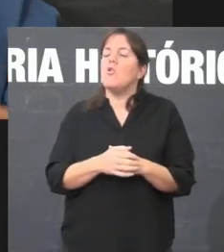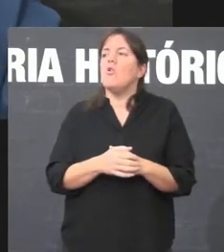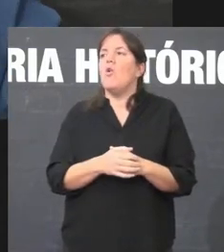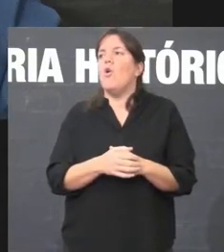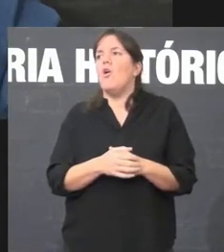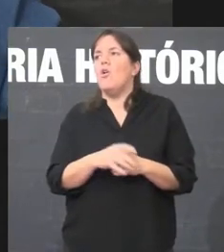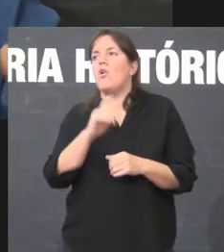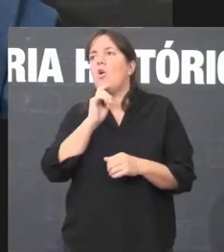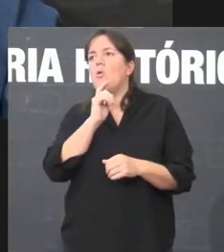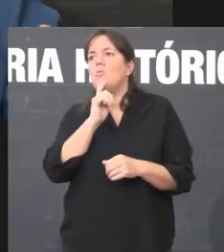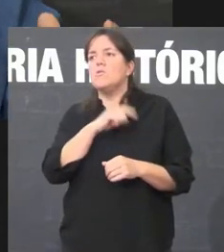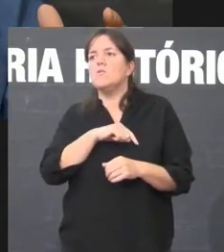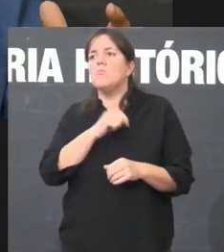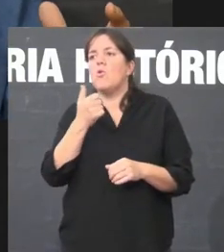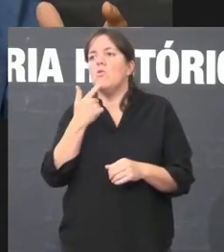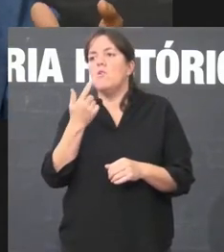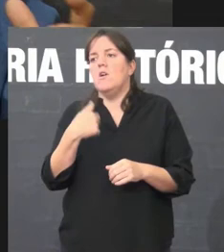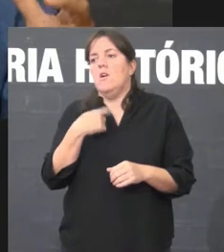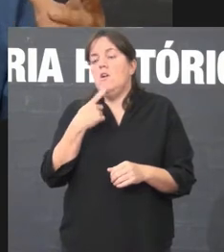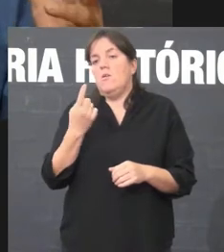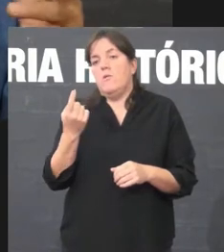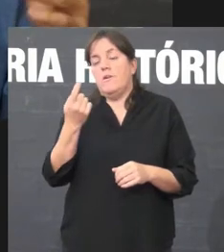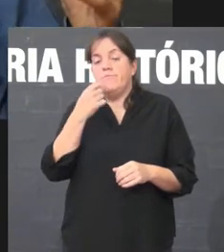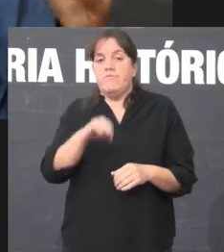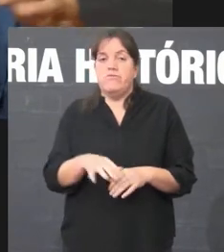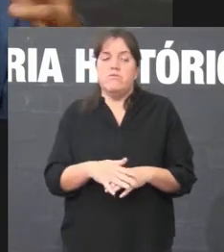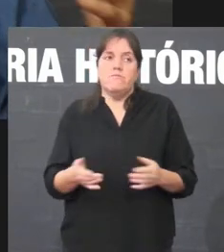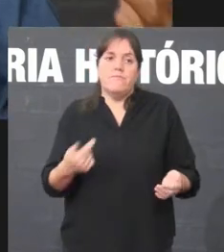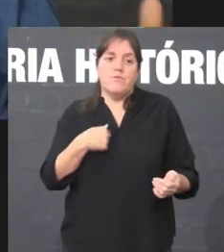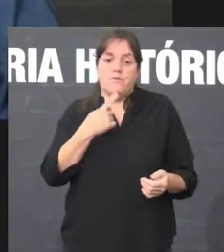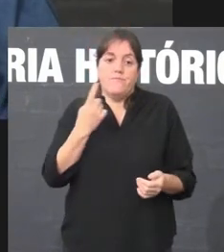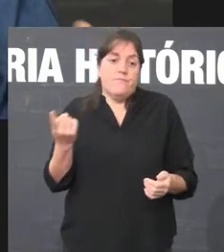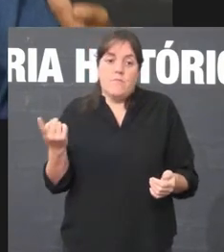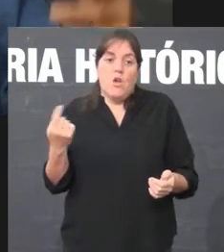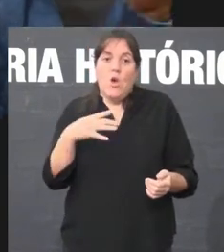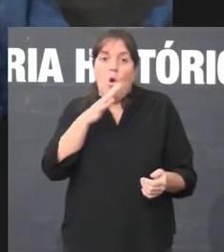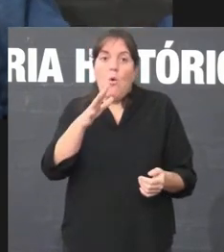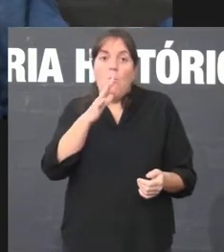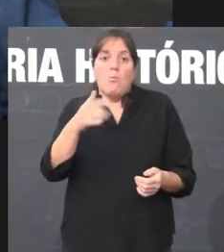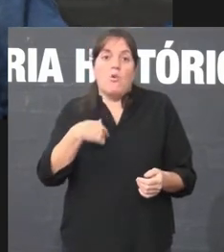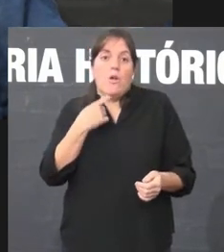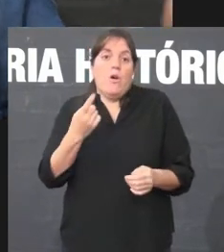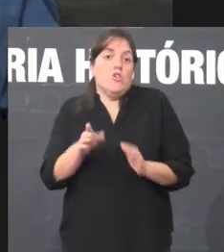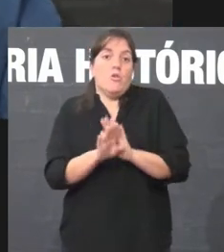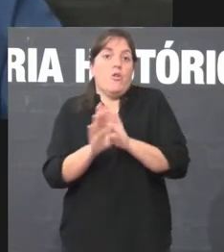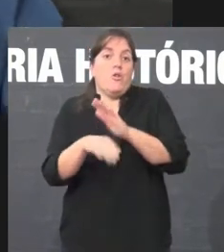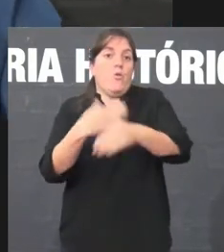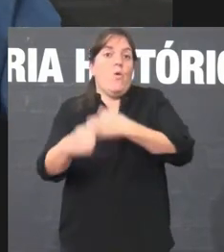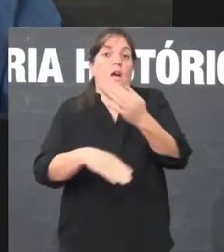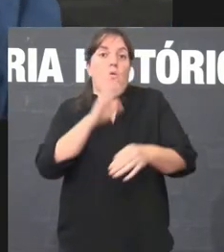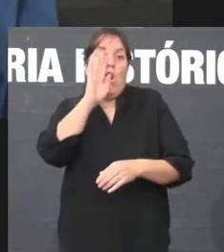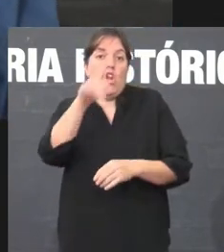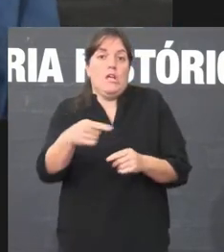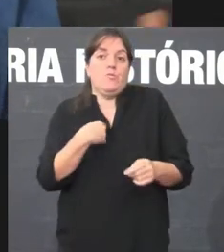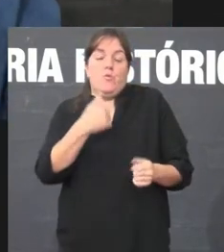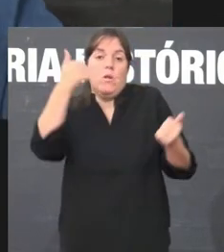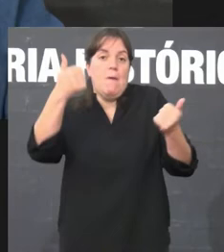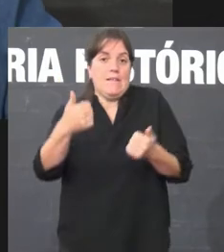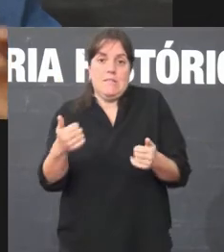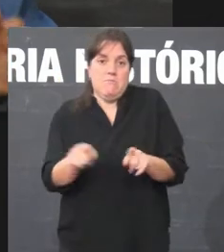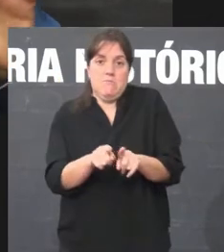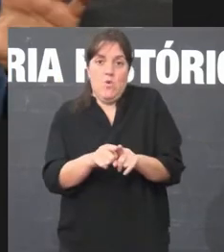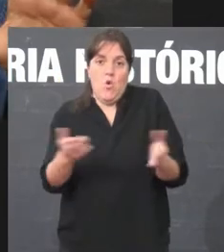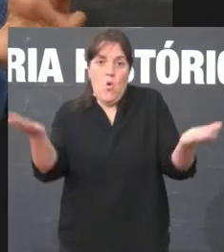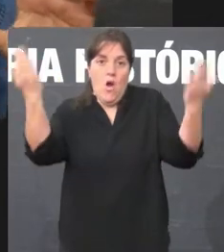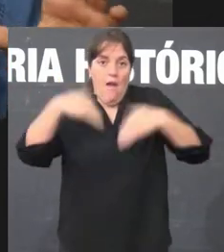un tanto decepcionados porque el orgasmo no dura más. pero